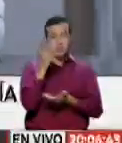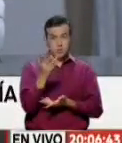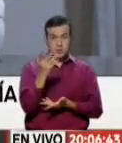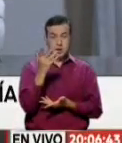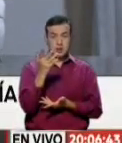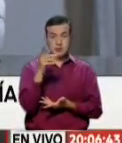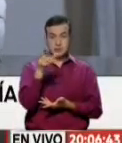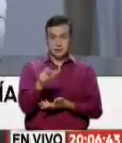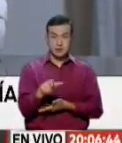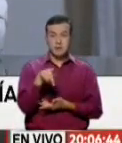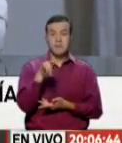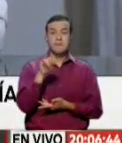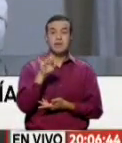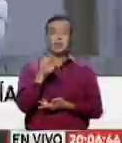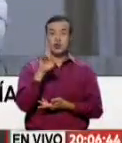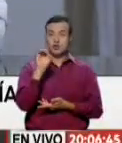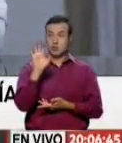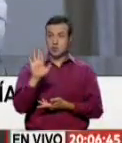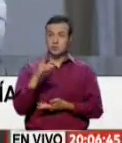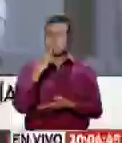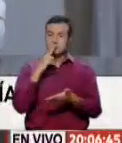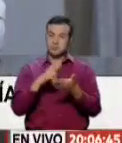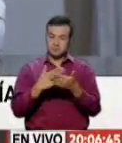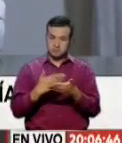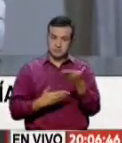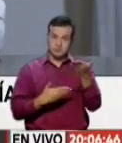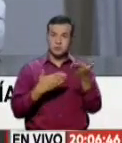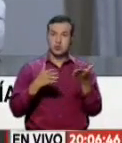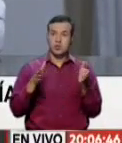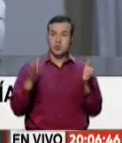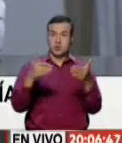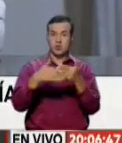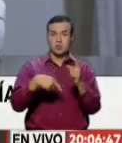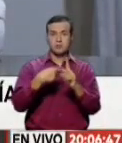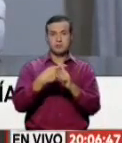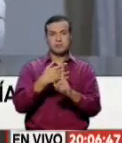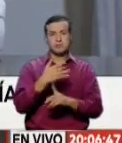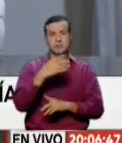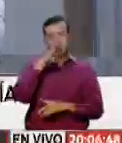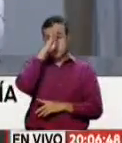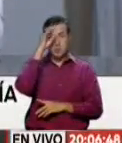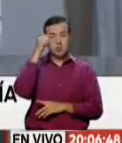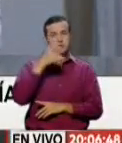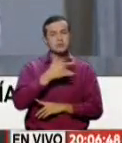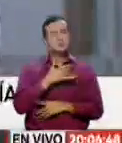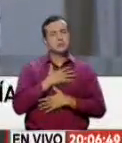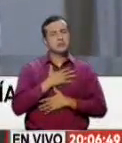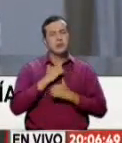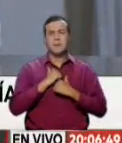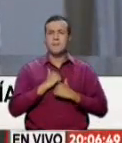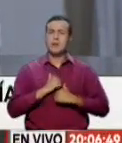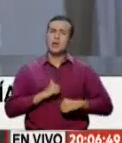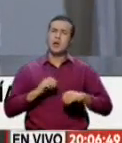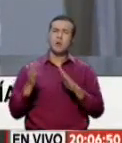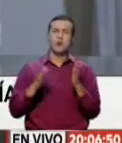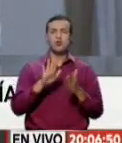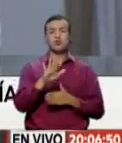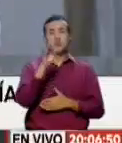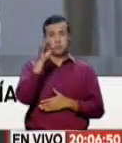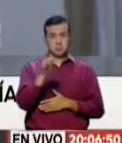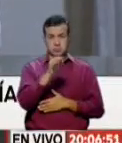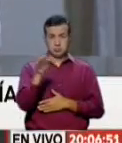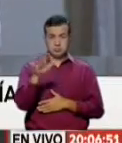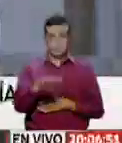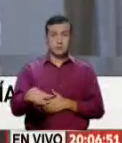Vaticano, Cardenal Pietro Parolini, dijo que el sumo pontífice sintió profundo pesar por los fallecidos y envió su bendición